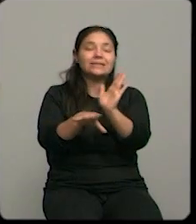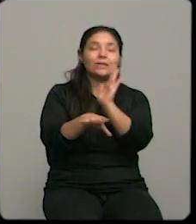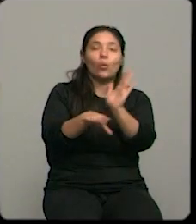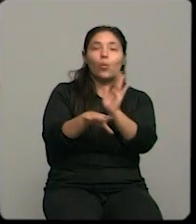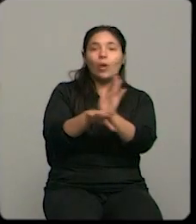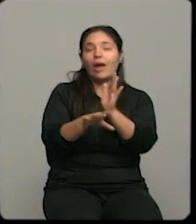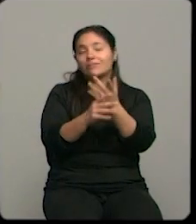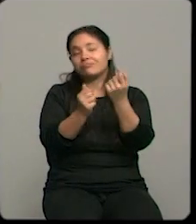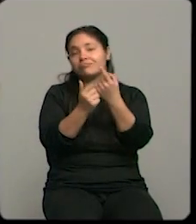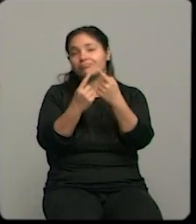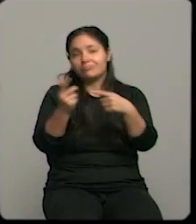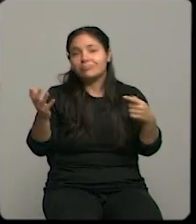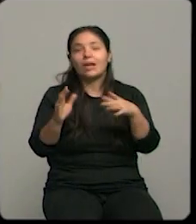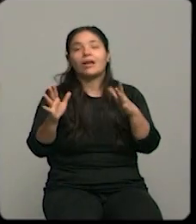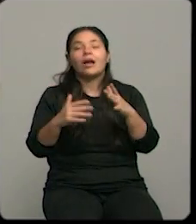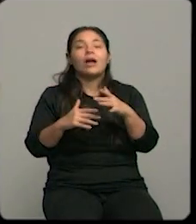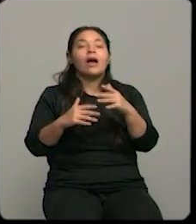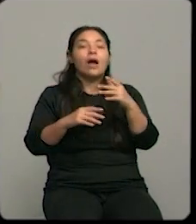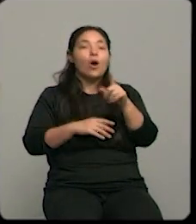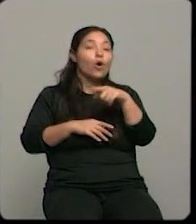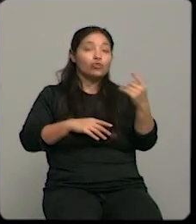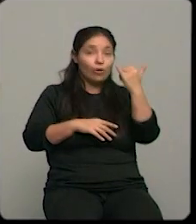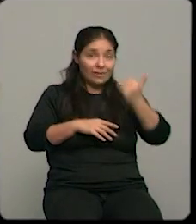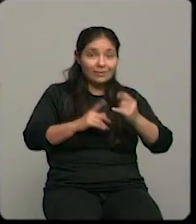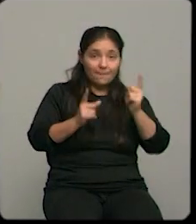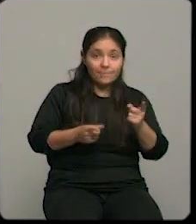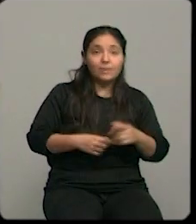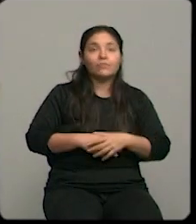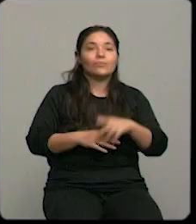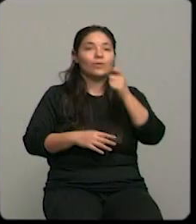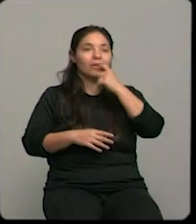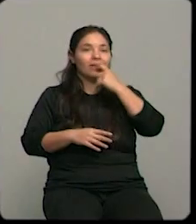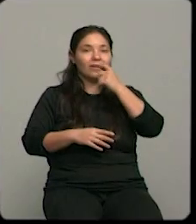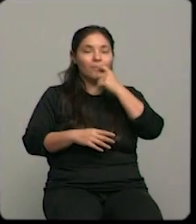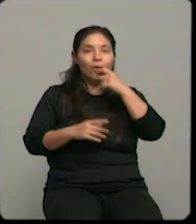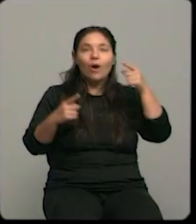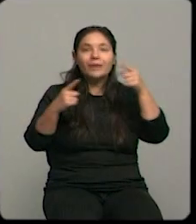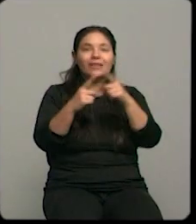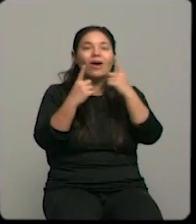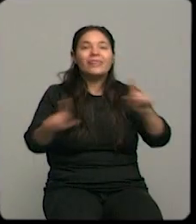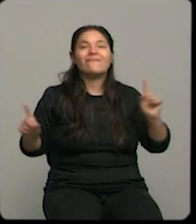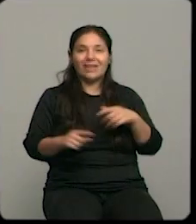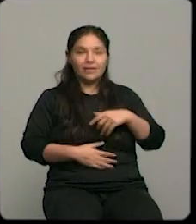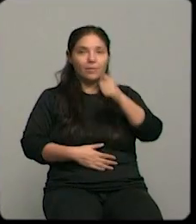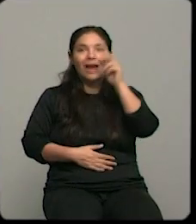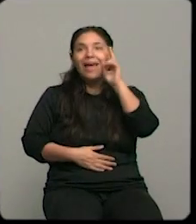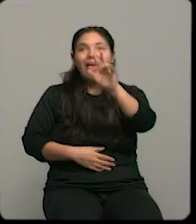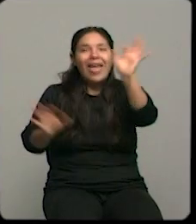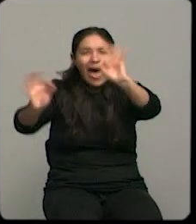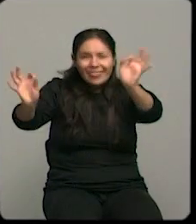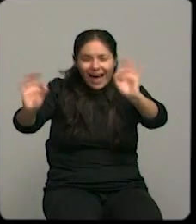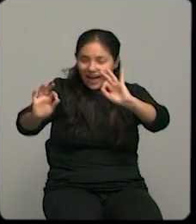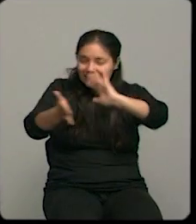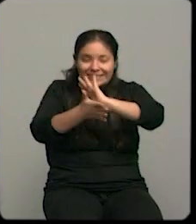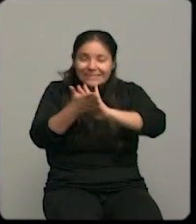es indispensable. Pero también tenemos otro ciclo como, por ejemplo, más allá de las notas. Buscamos lo contrario, la abstracción total, no imágenes, pero te